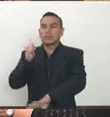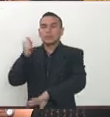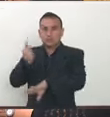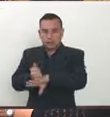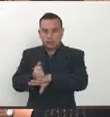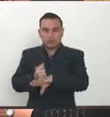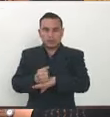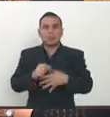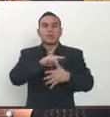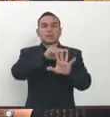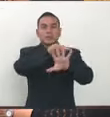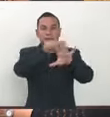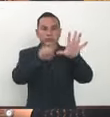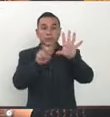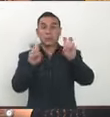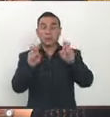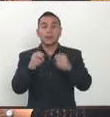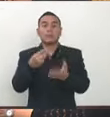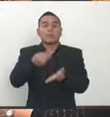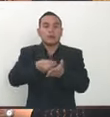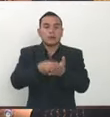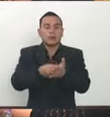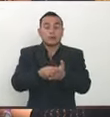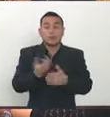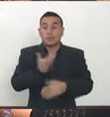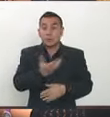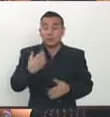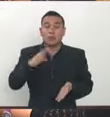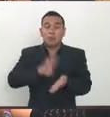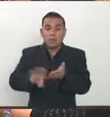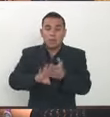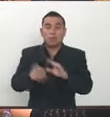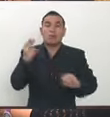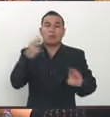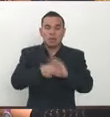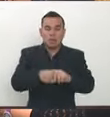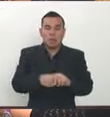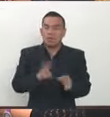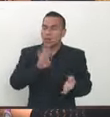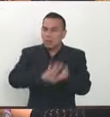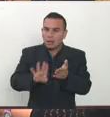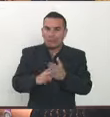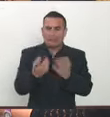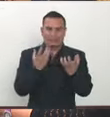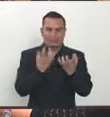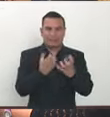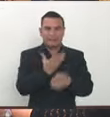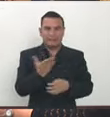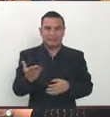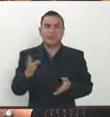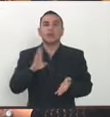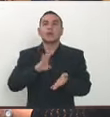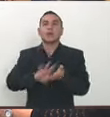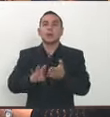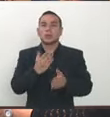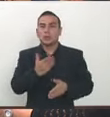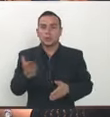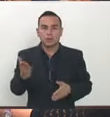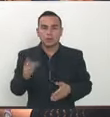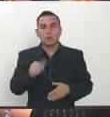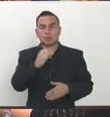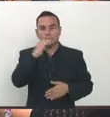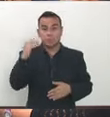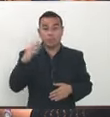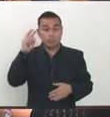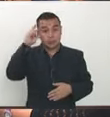para comprar medicamentos, para contratar personal, para hacer estudios, para compras internacionales, etcétera, y van